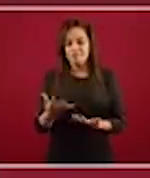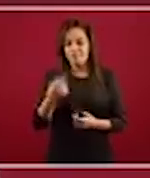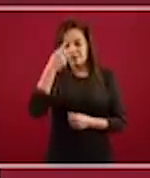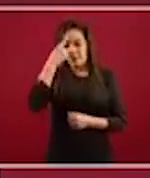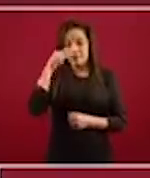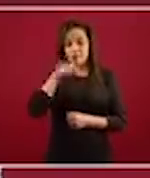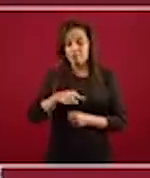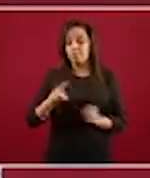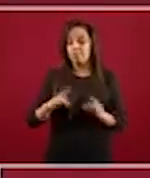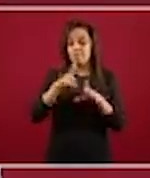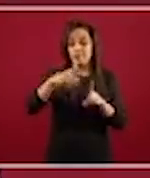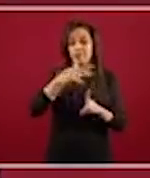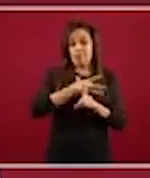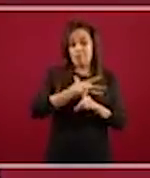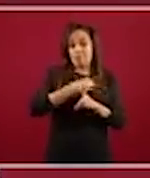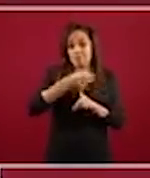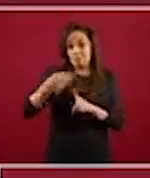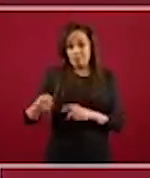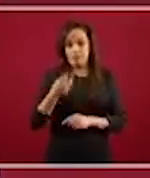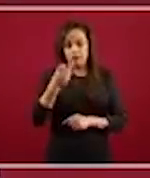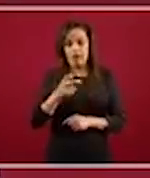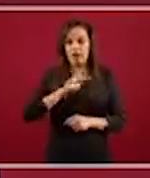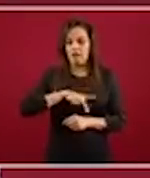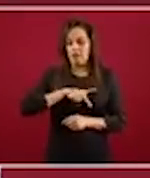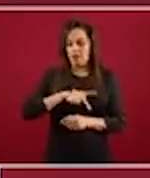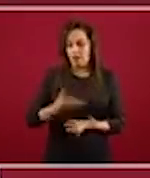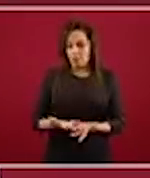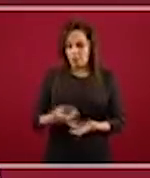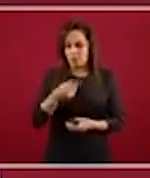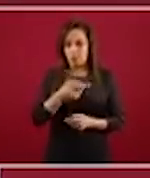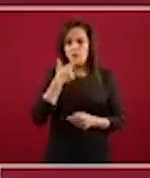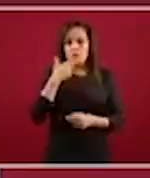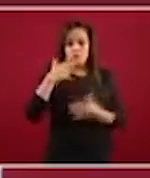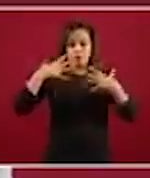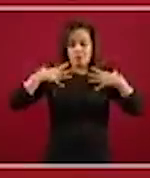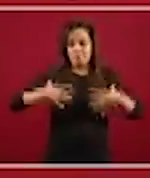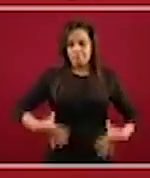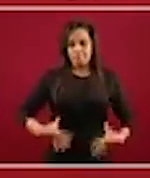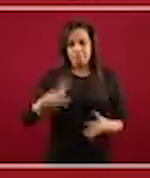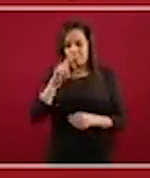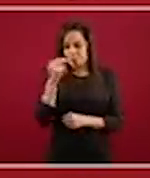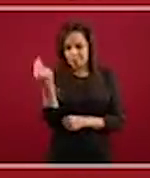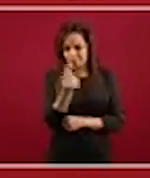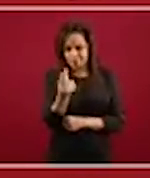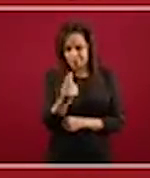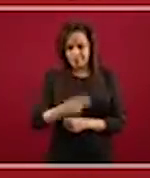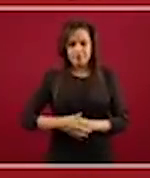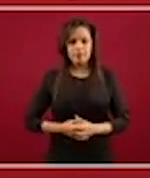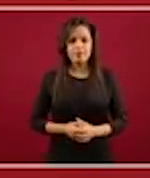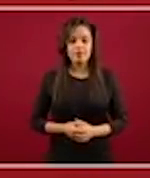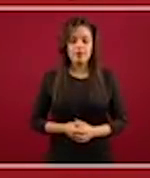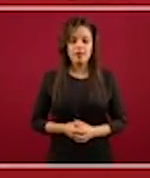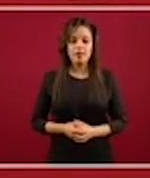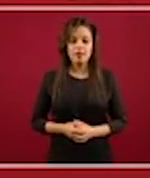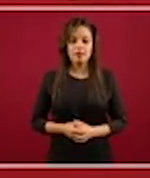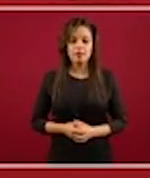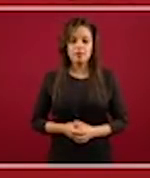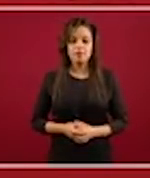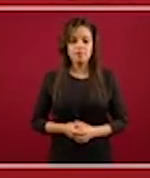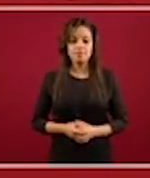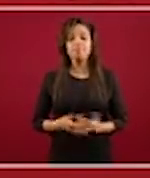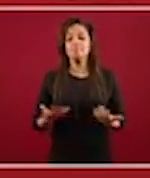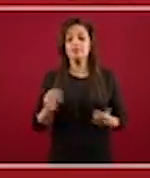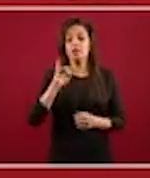contagiosidad y la virulencia de este virus utilizar este tipo de equipo. Lo que sí